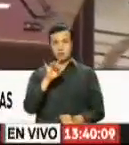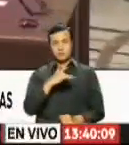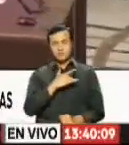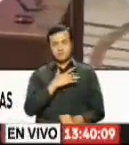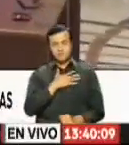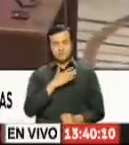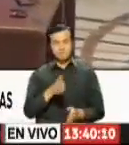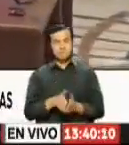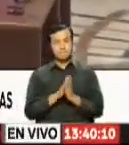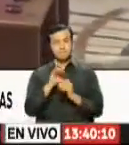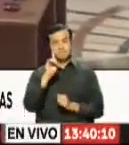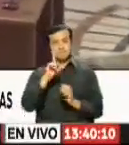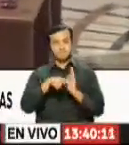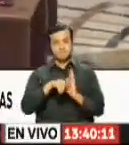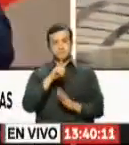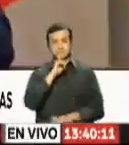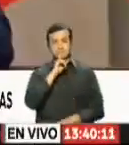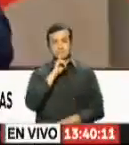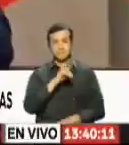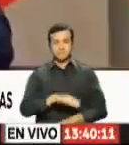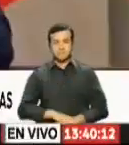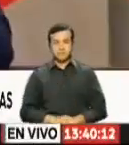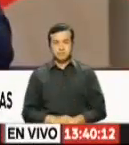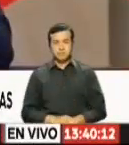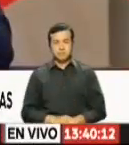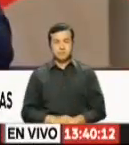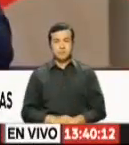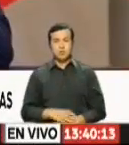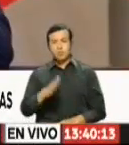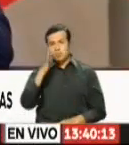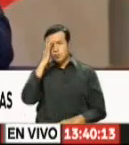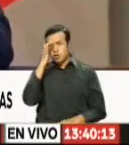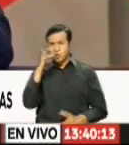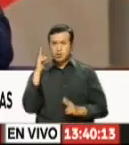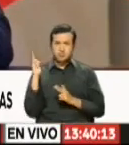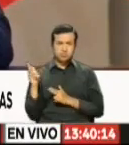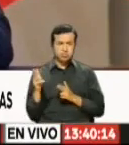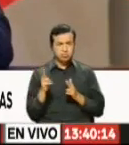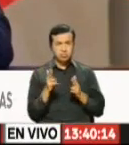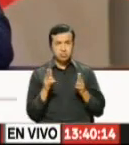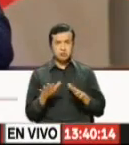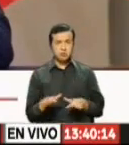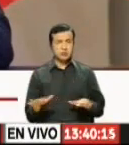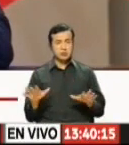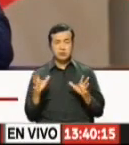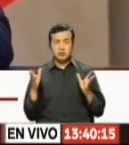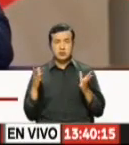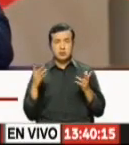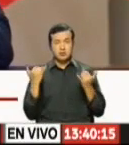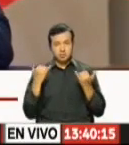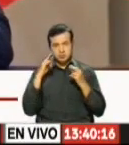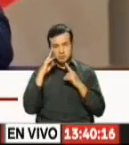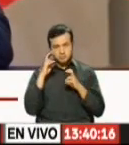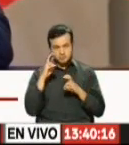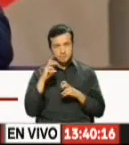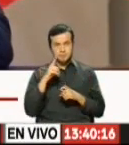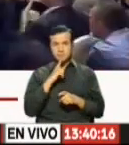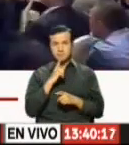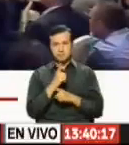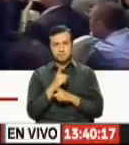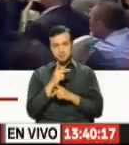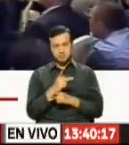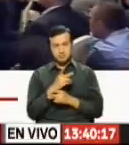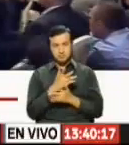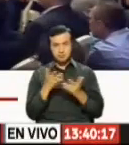y pidió un minuto de silencio. Los motivos y la versión exacta de los hechos de esta tragedia están siendo investigados